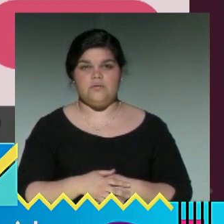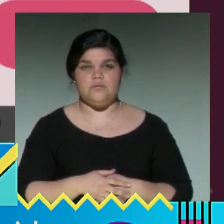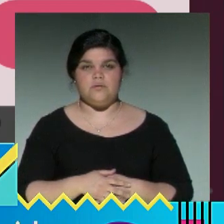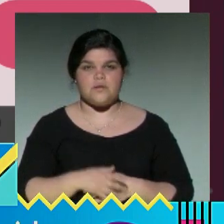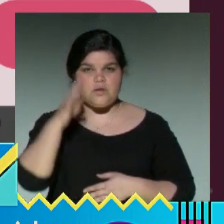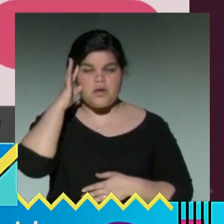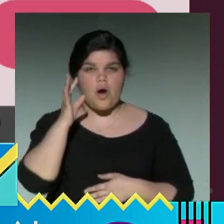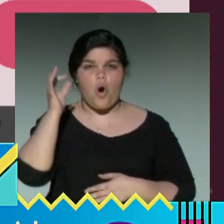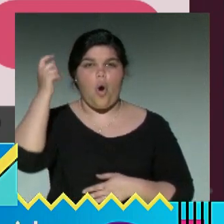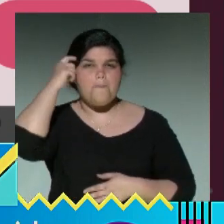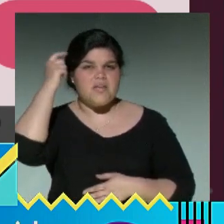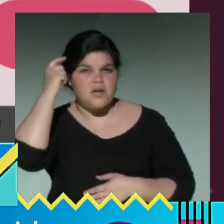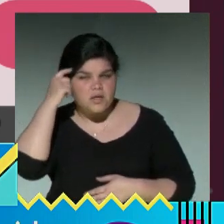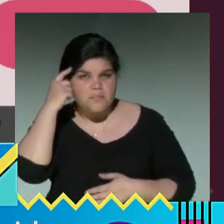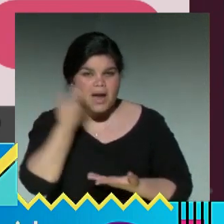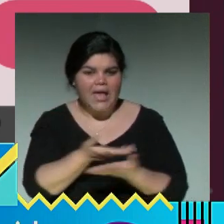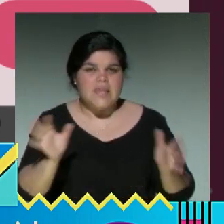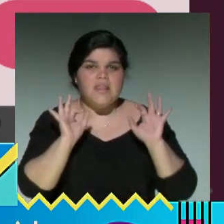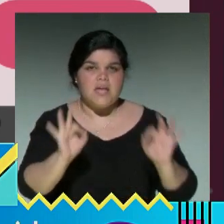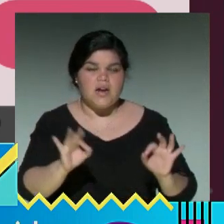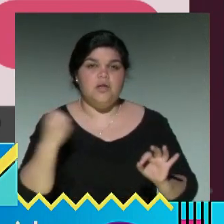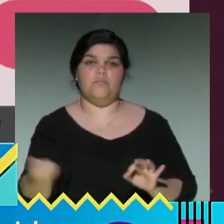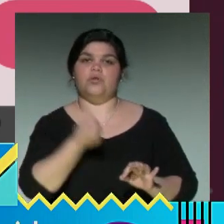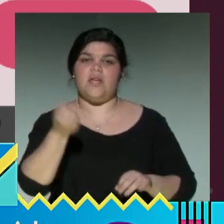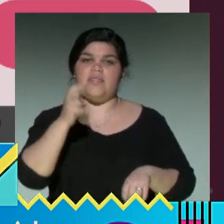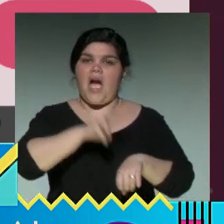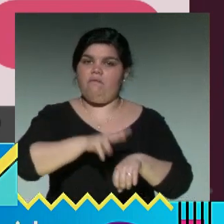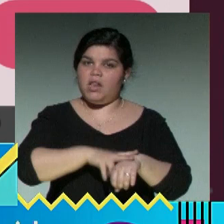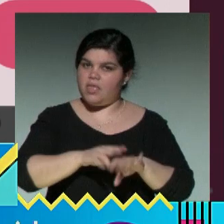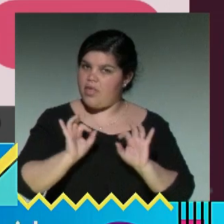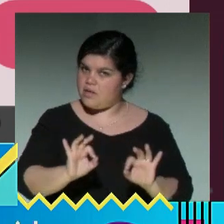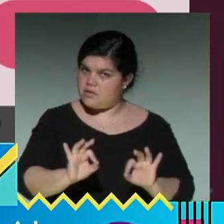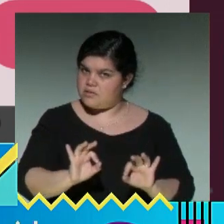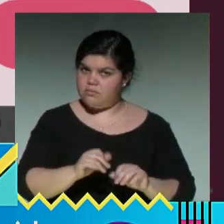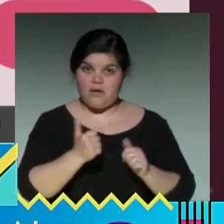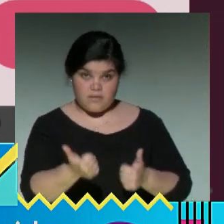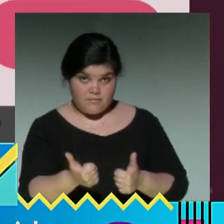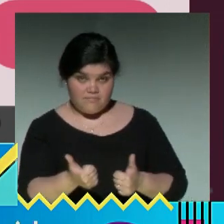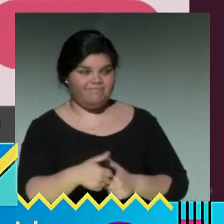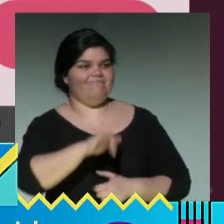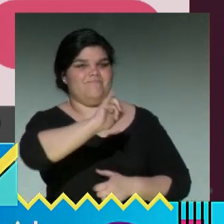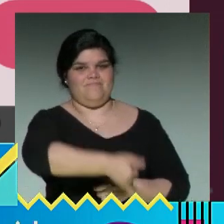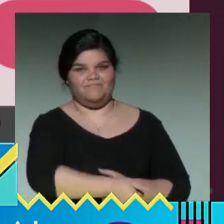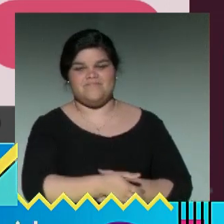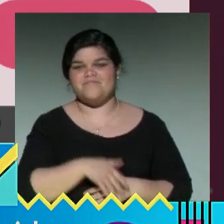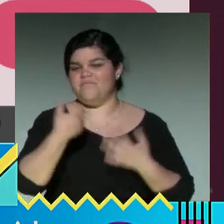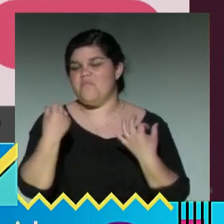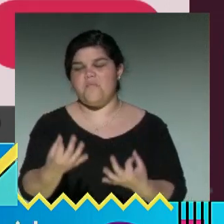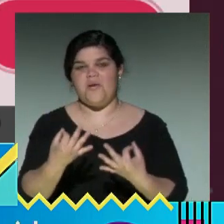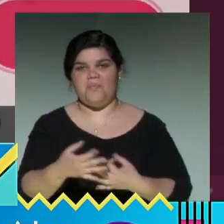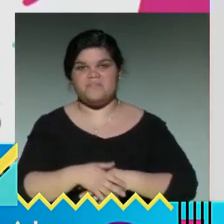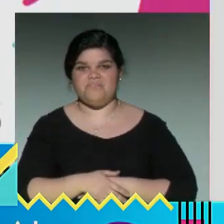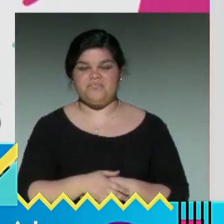paradigma integral basado en competencias. ¿Está bien? ¿Cerramos ahí? ¿En negocio? Ahí. En negocio. Bien, Dolores